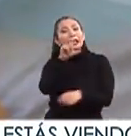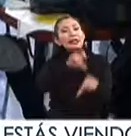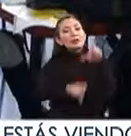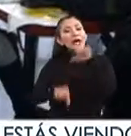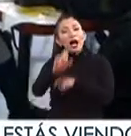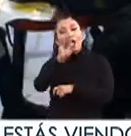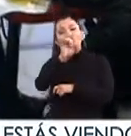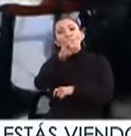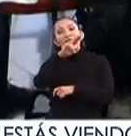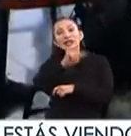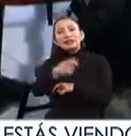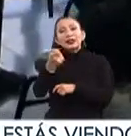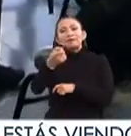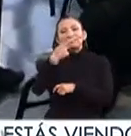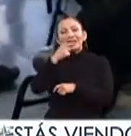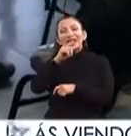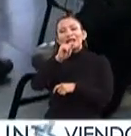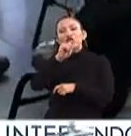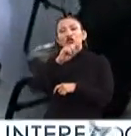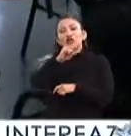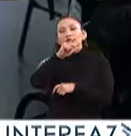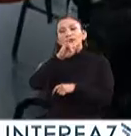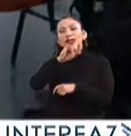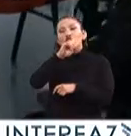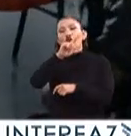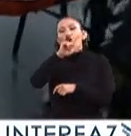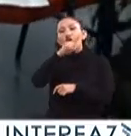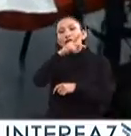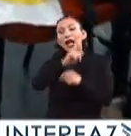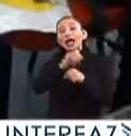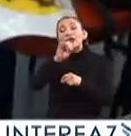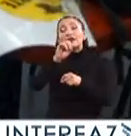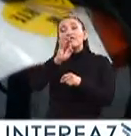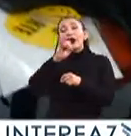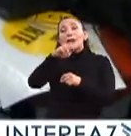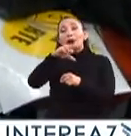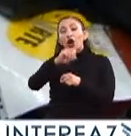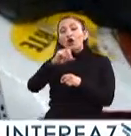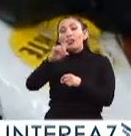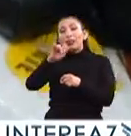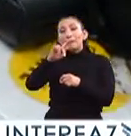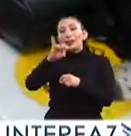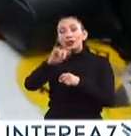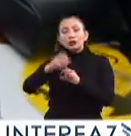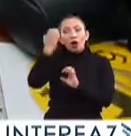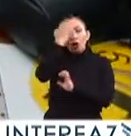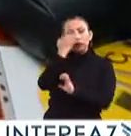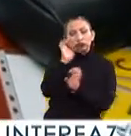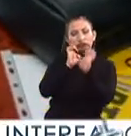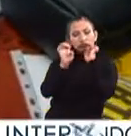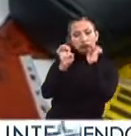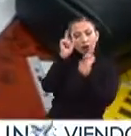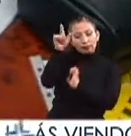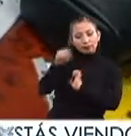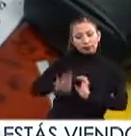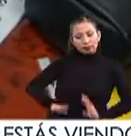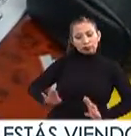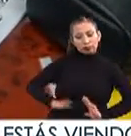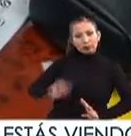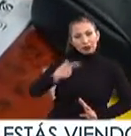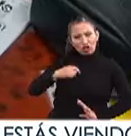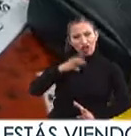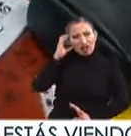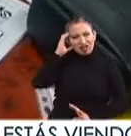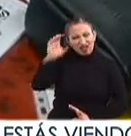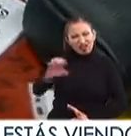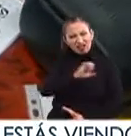química forense, toxicología y farmacodependencia, así como en técnicas de entrevista o perfiles criminales. Sí es